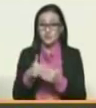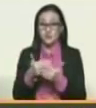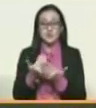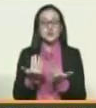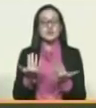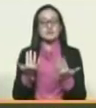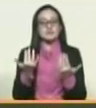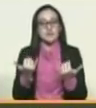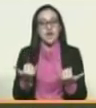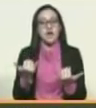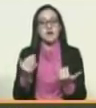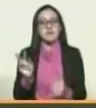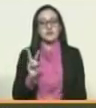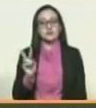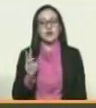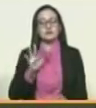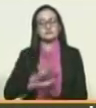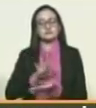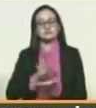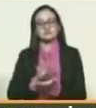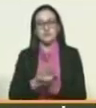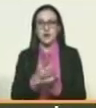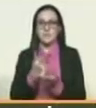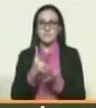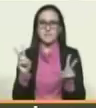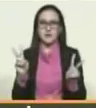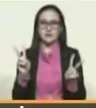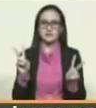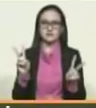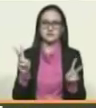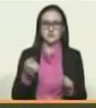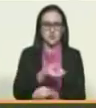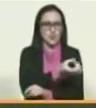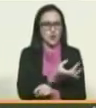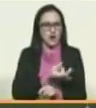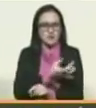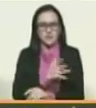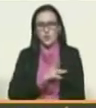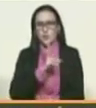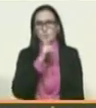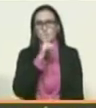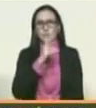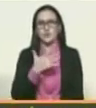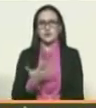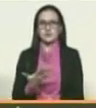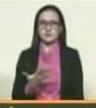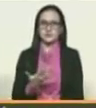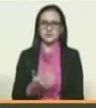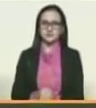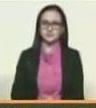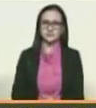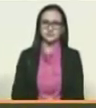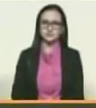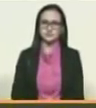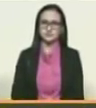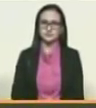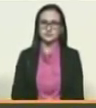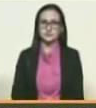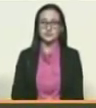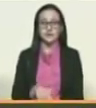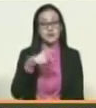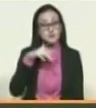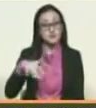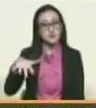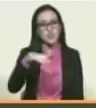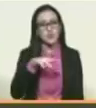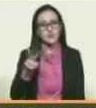Venezuela estaba en tranquilidad y en paz en medio de los focos intensos de violencia en que se llevó adelante esa elección, donde el pueblo venezolano